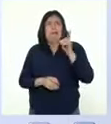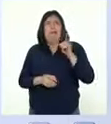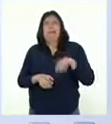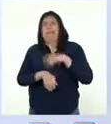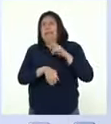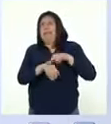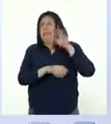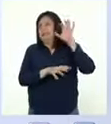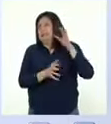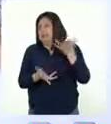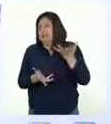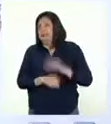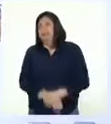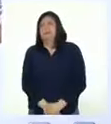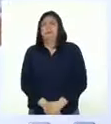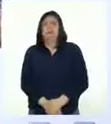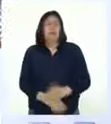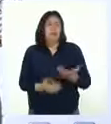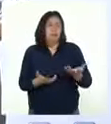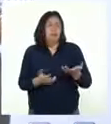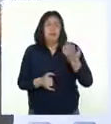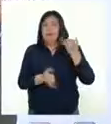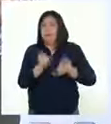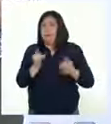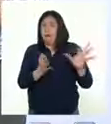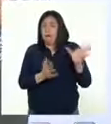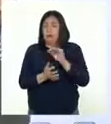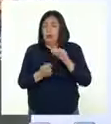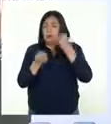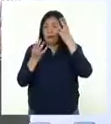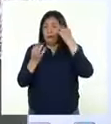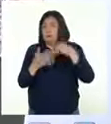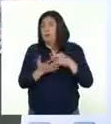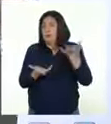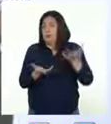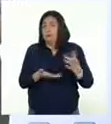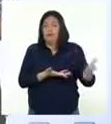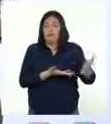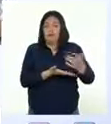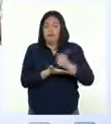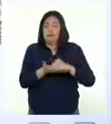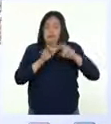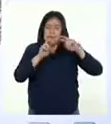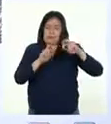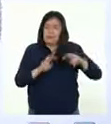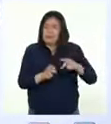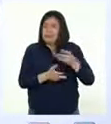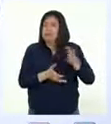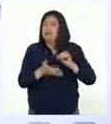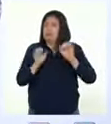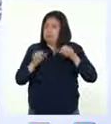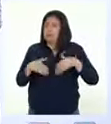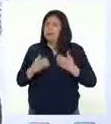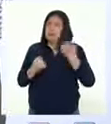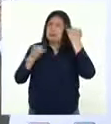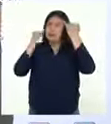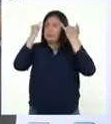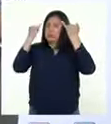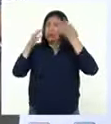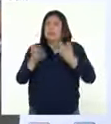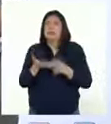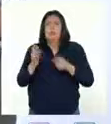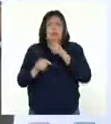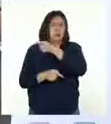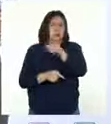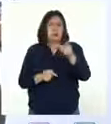frente a esta situación? Finalmente, con toda la información recogida y con el análisis de la situación, podrán proponer acciones